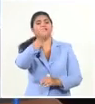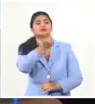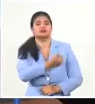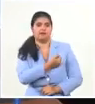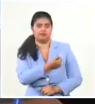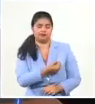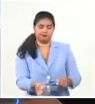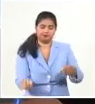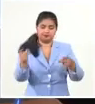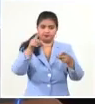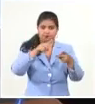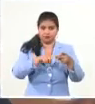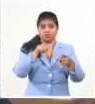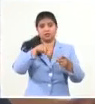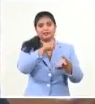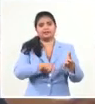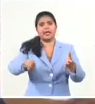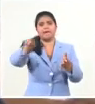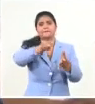objetivo de esa